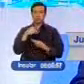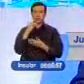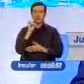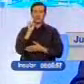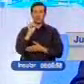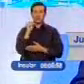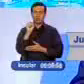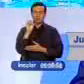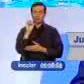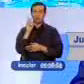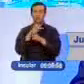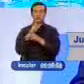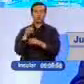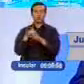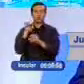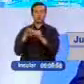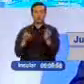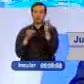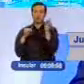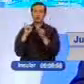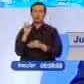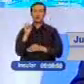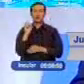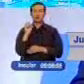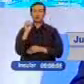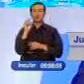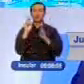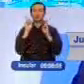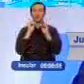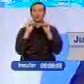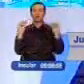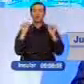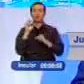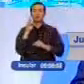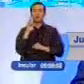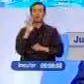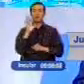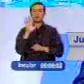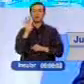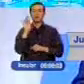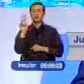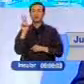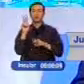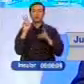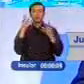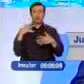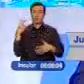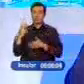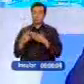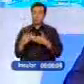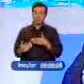electoral al Consejo Nacional Electoral. Esta ISO electoral es una ISO de calidad, es la 17582, y nos ha permitido durante estos 2